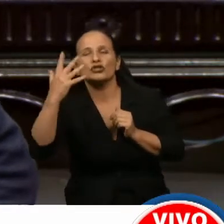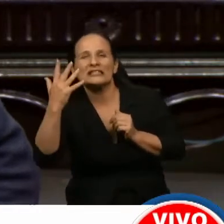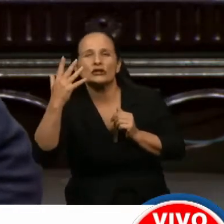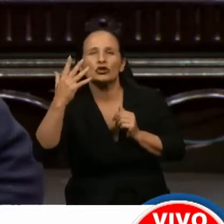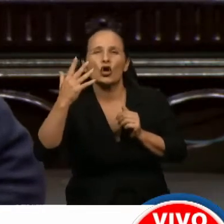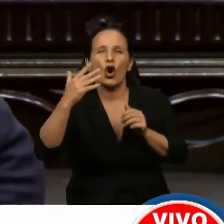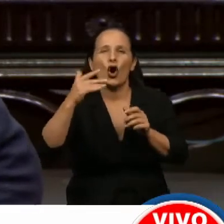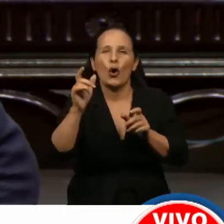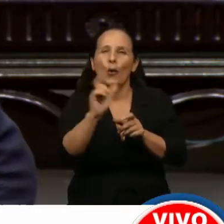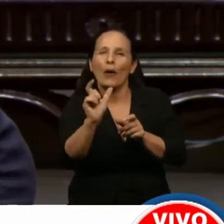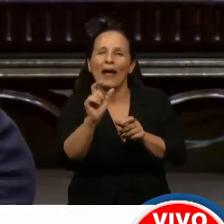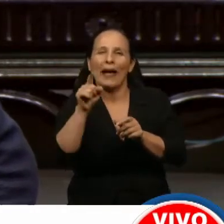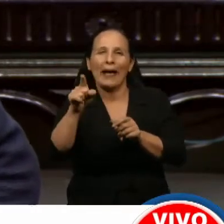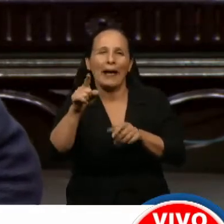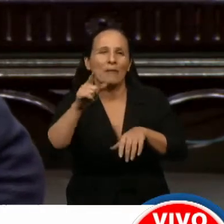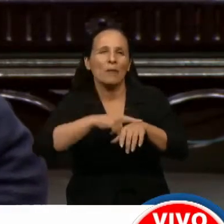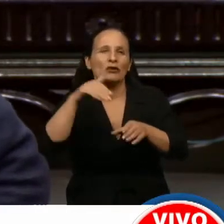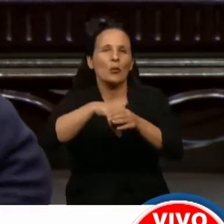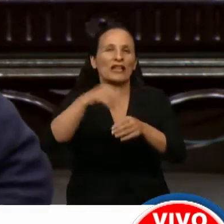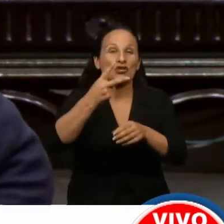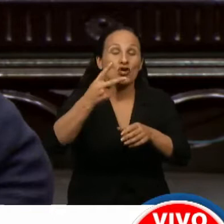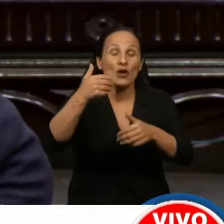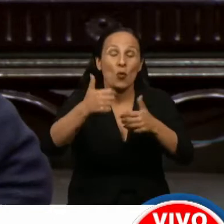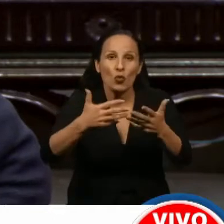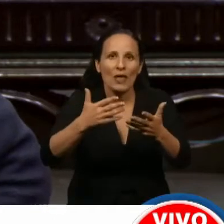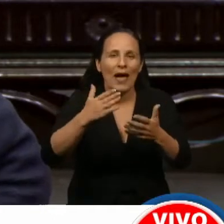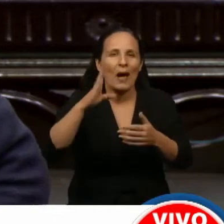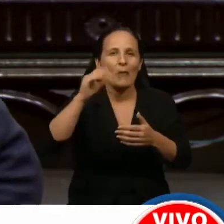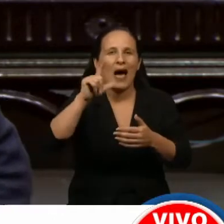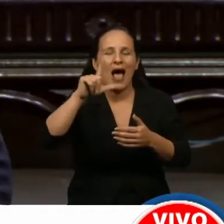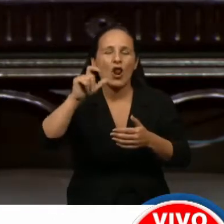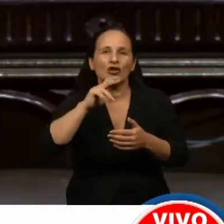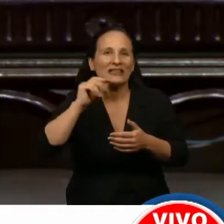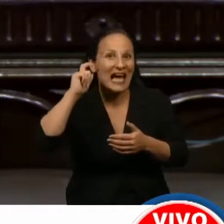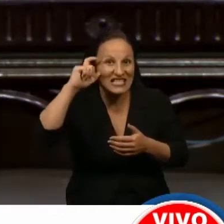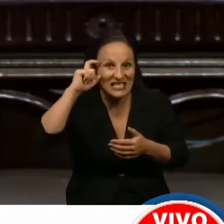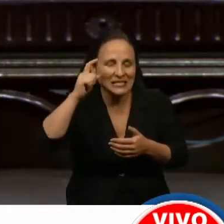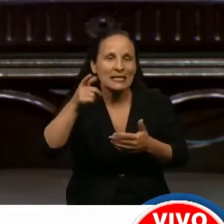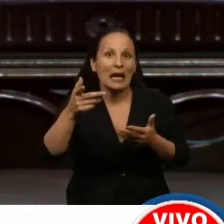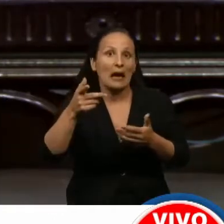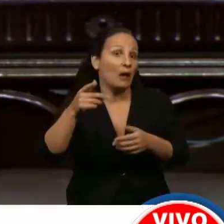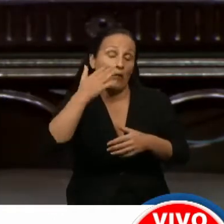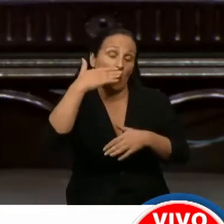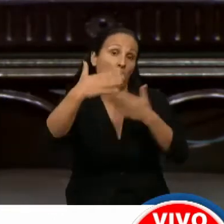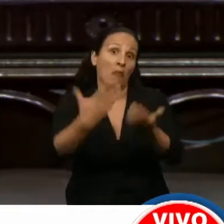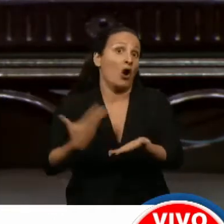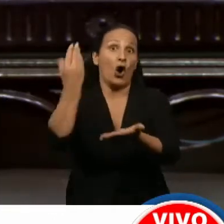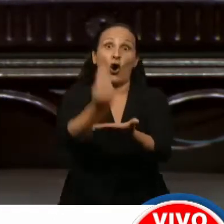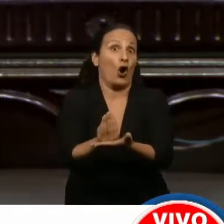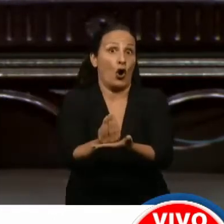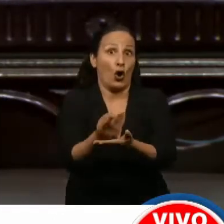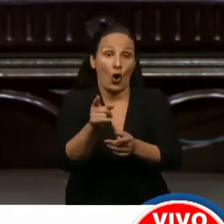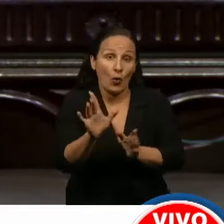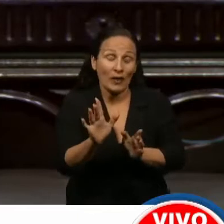de ventaja en un balotaje, después desata también una forma de gobierno que